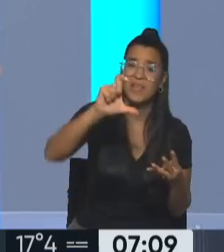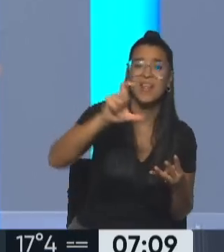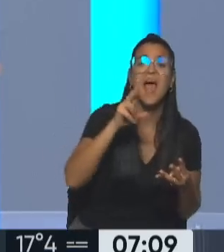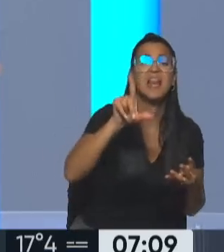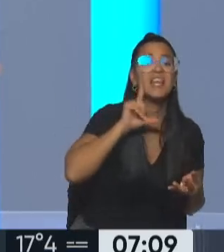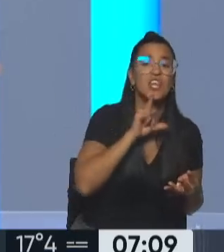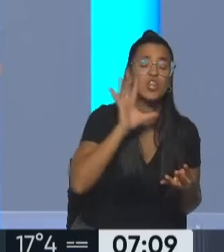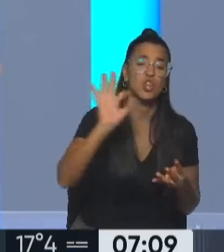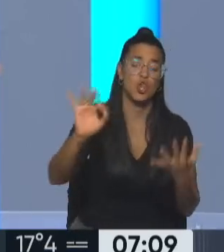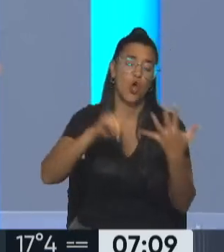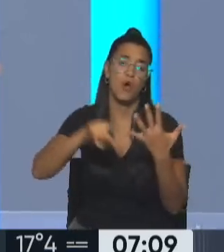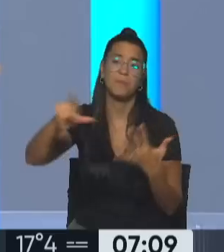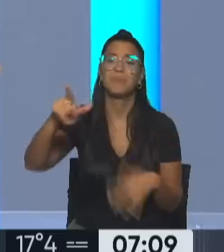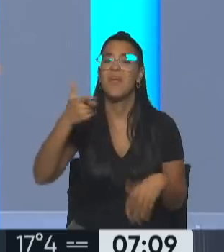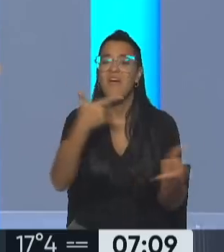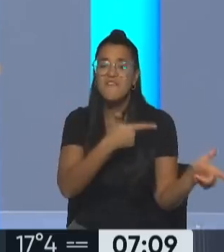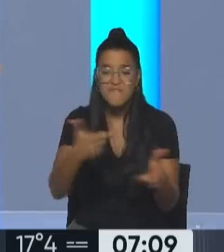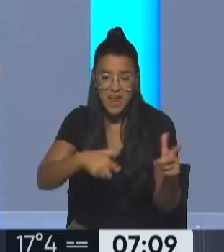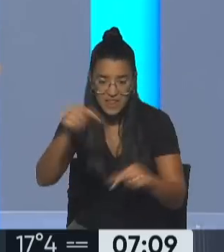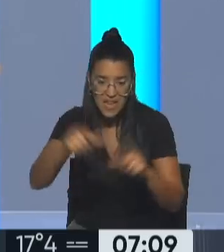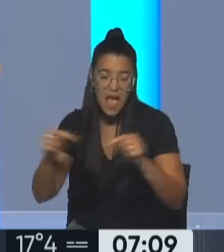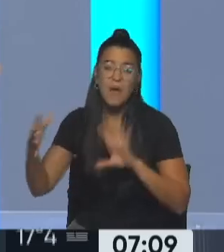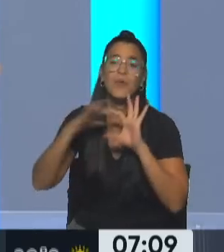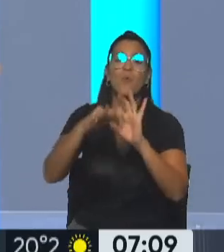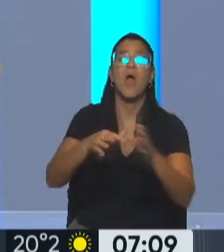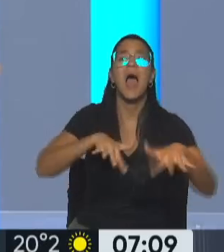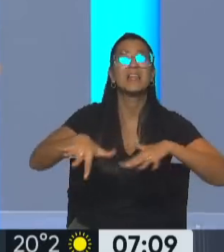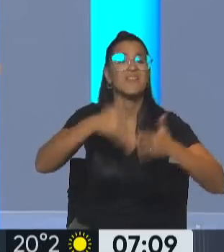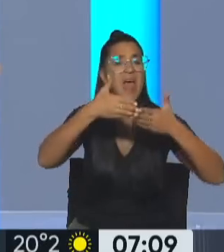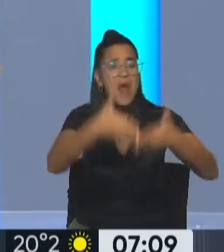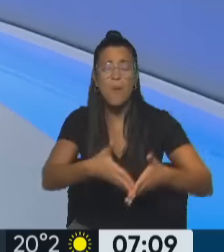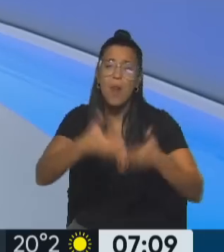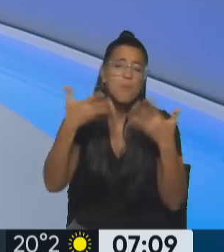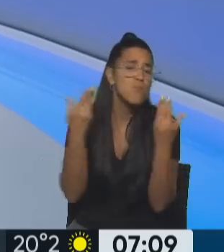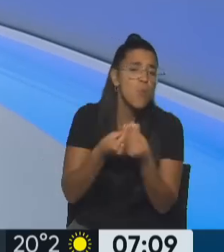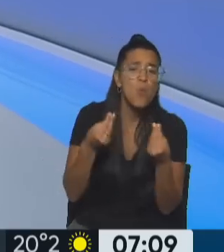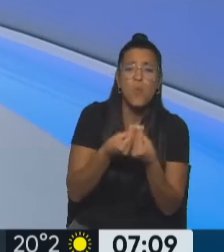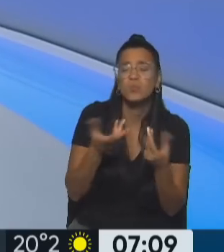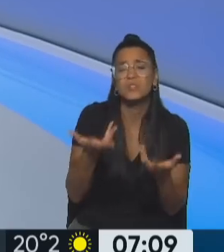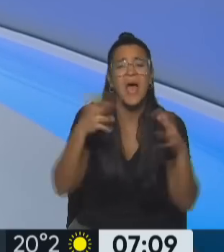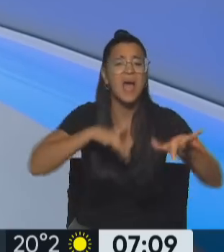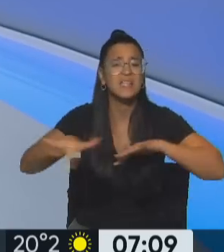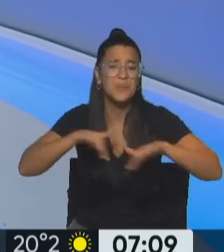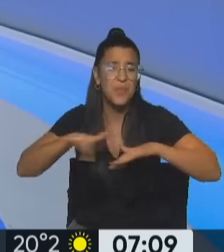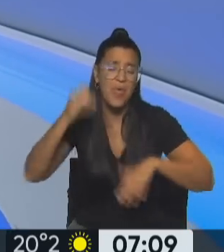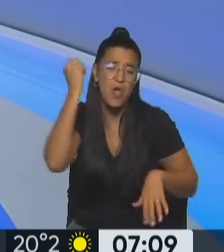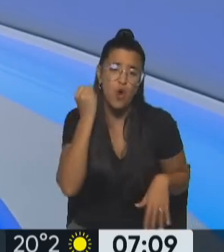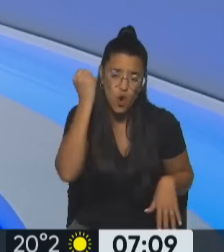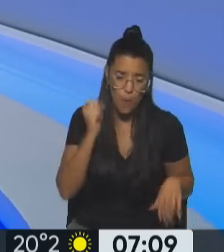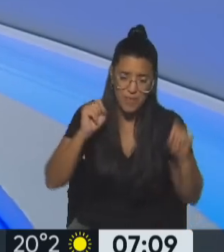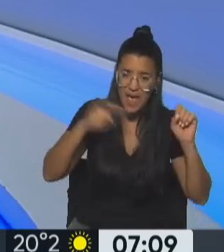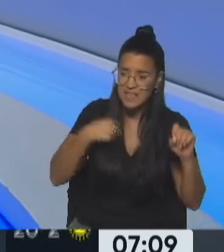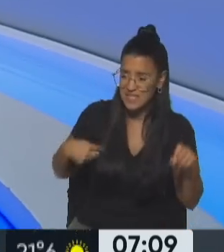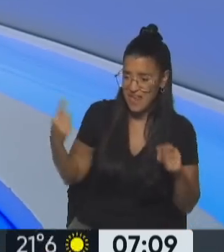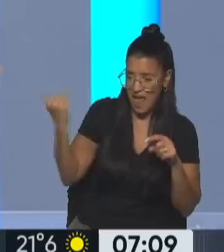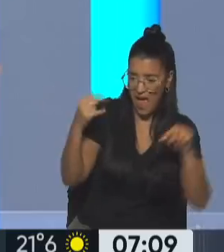la producción de fertilizantes está vinculado a la actividad naval aquí en Argentina digamos es muy importante la actividad económica que China tiene en el